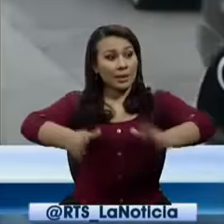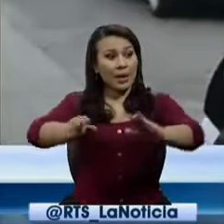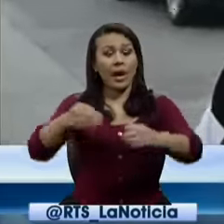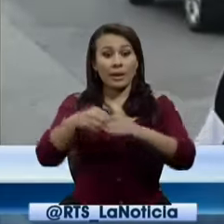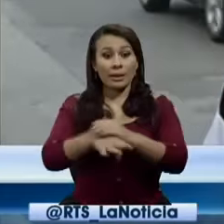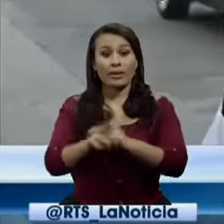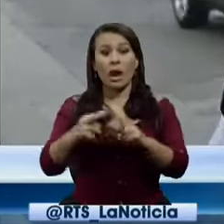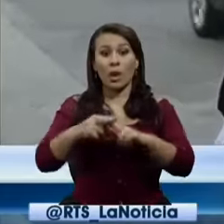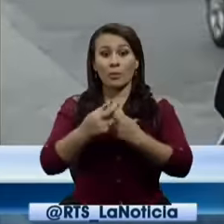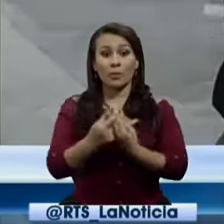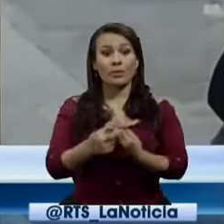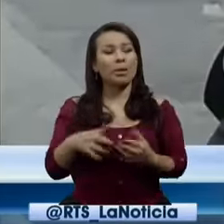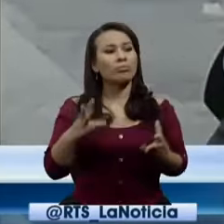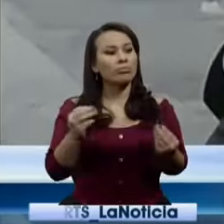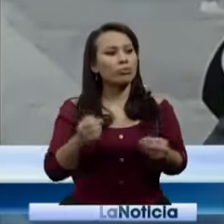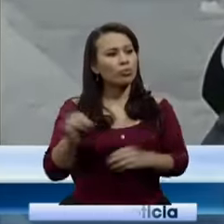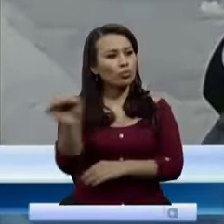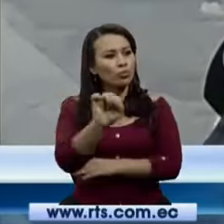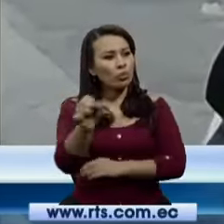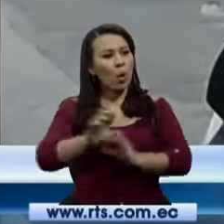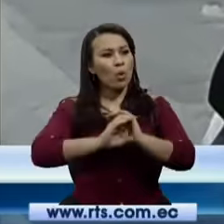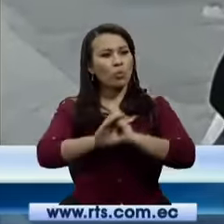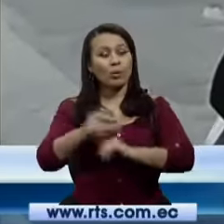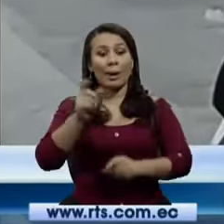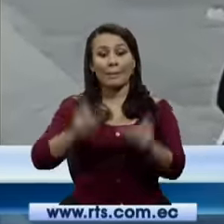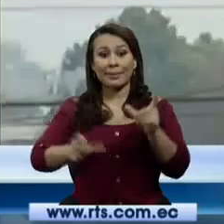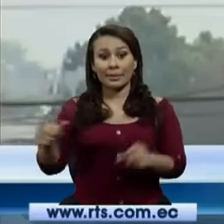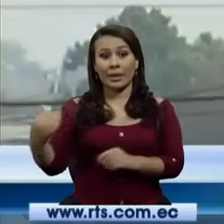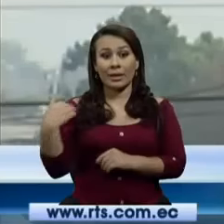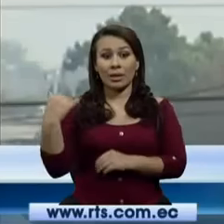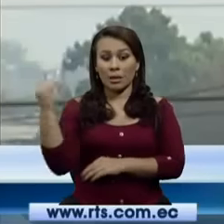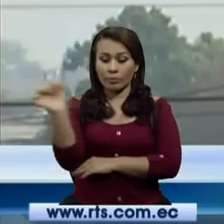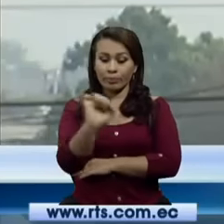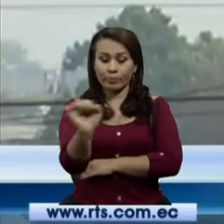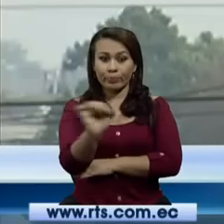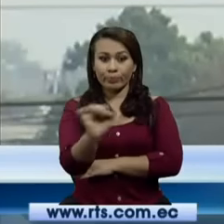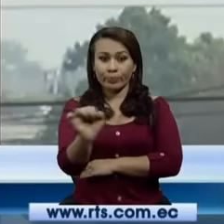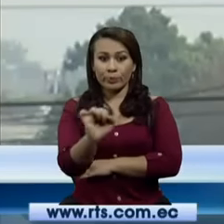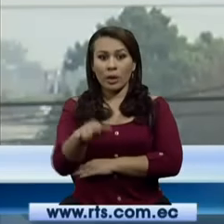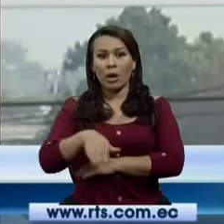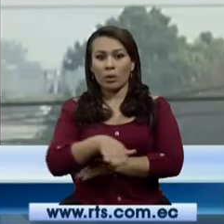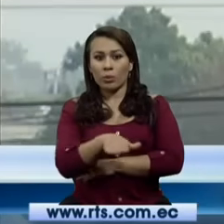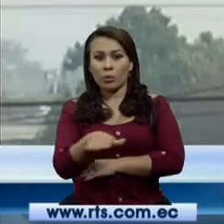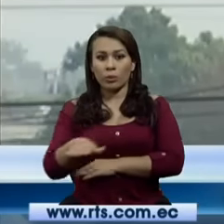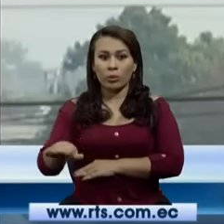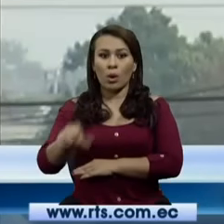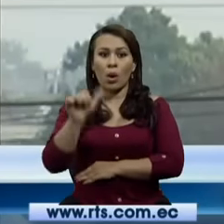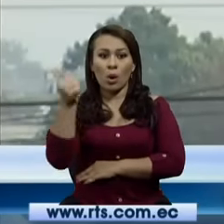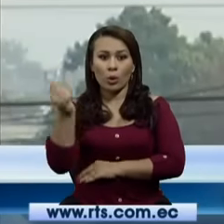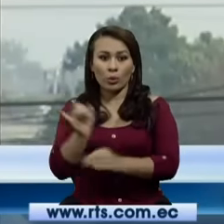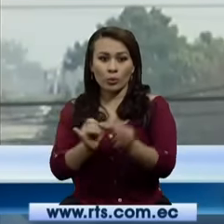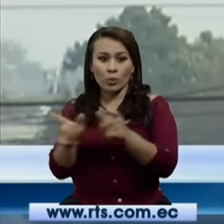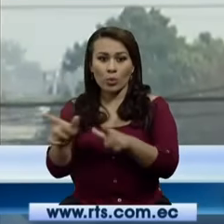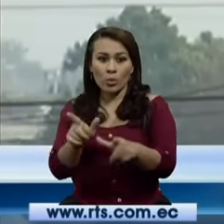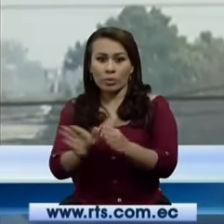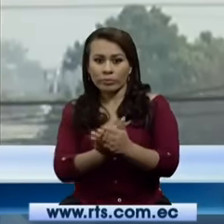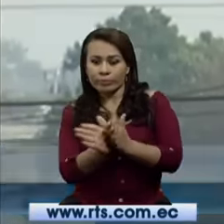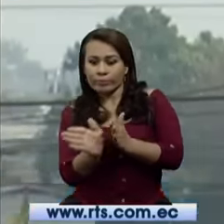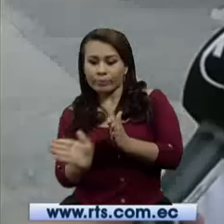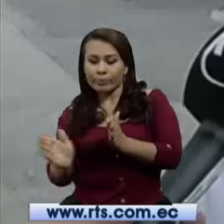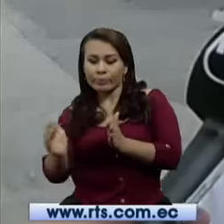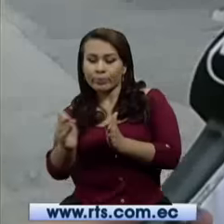pesado buses entonces las personas que andamos en vehículos livianos deberíamos optar por tomar vías alternas las vías